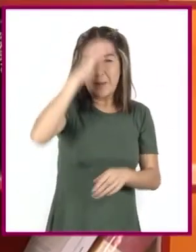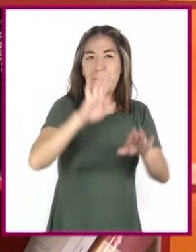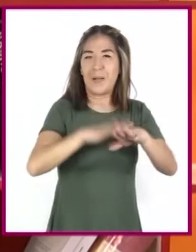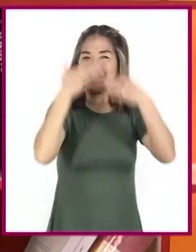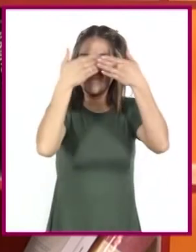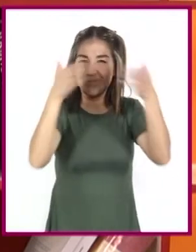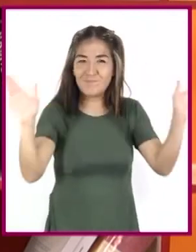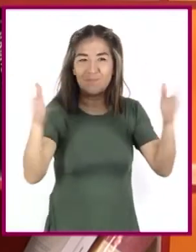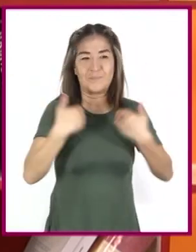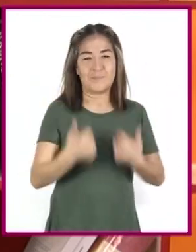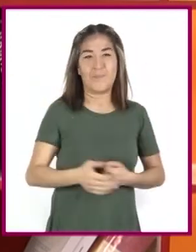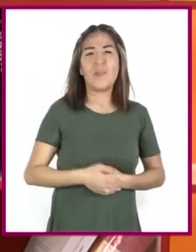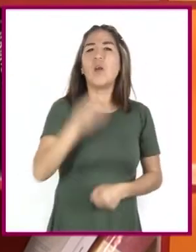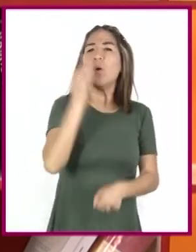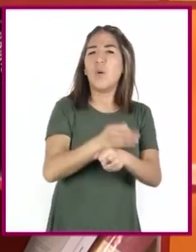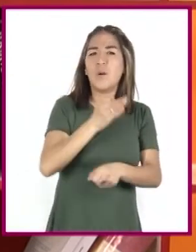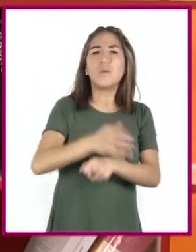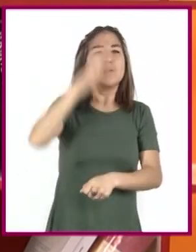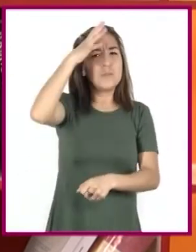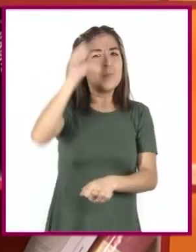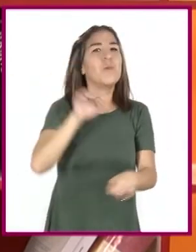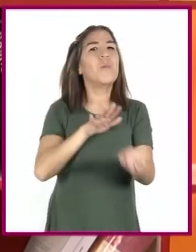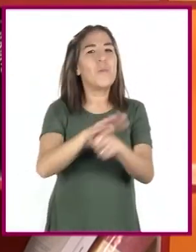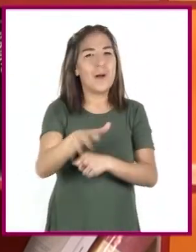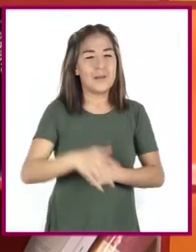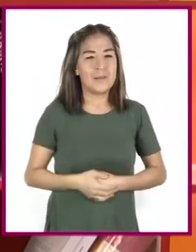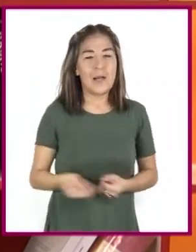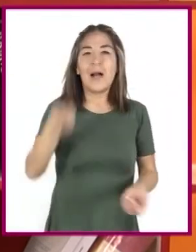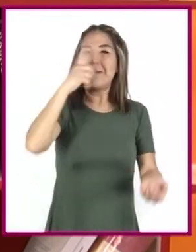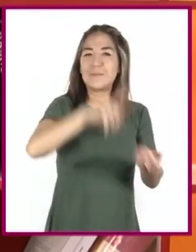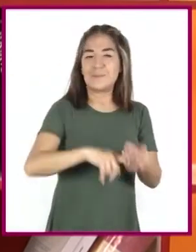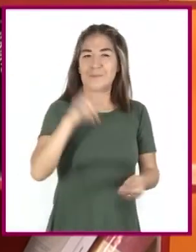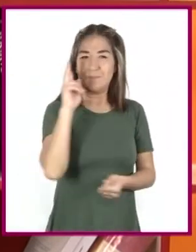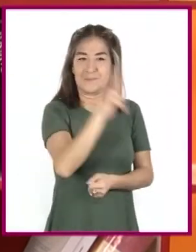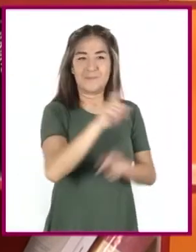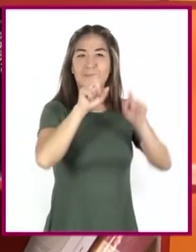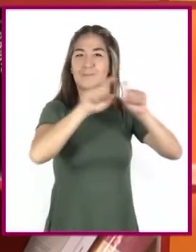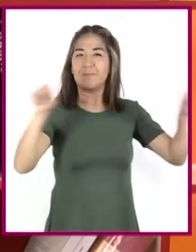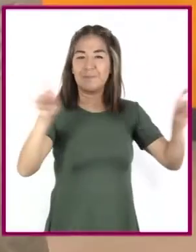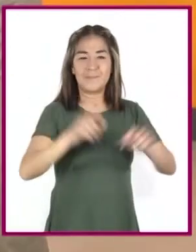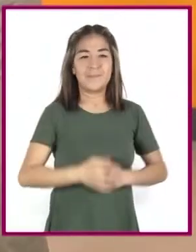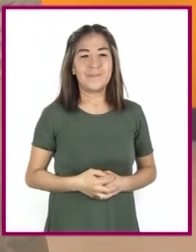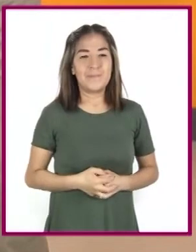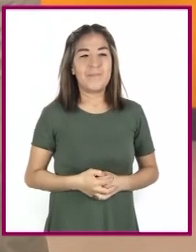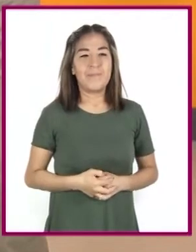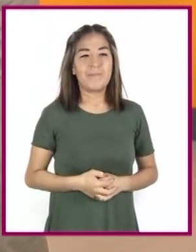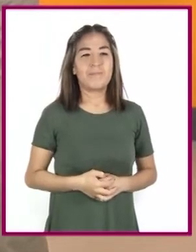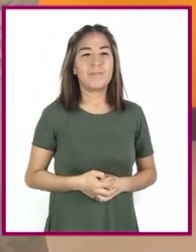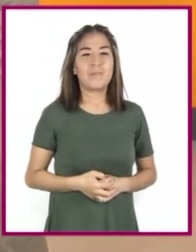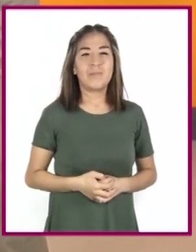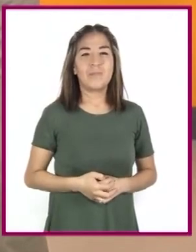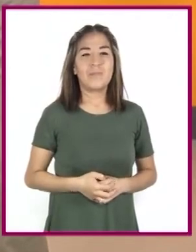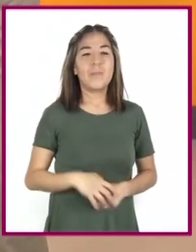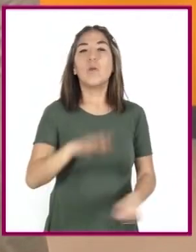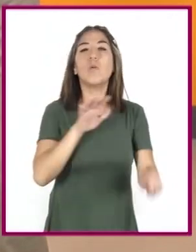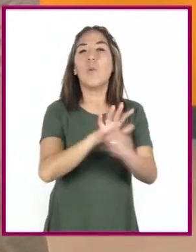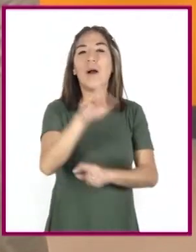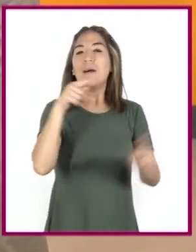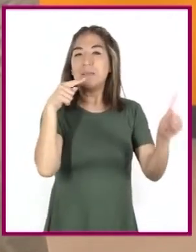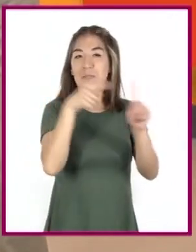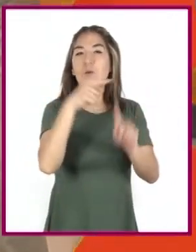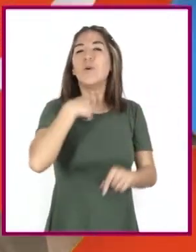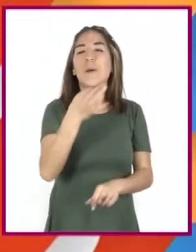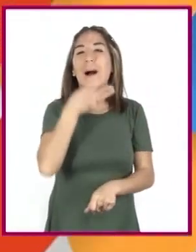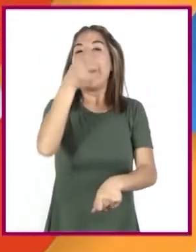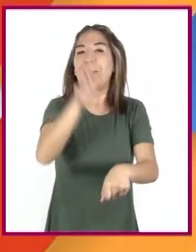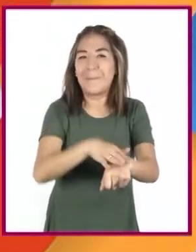descubrir el concepto del día de hoy, encuentren el concepto oculto en el siguiente párrafo sin sentido. La única pista que les